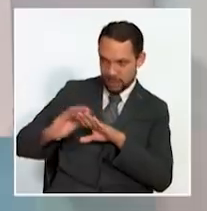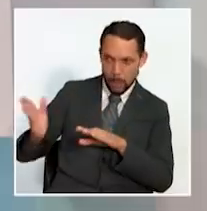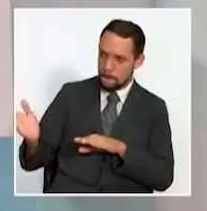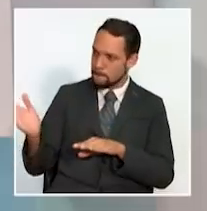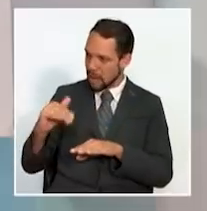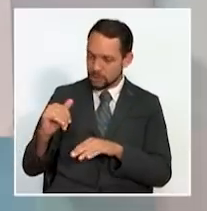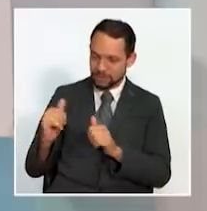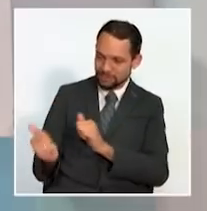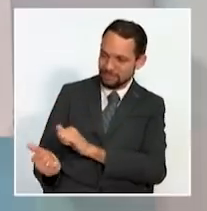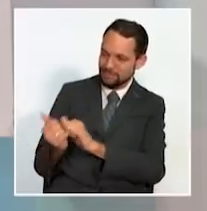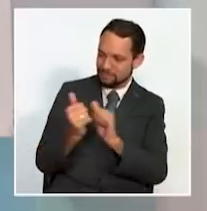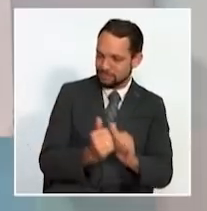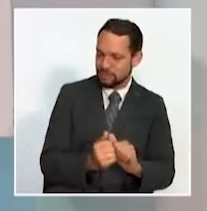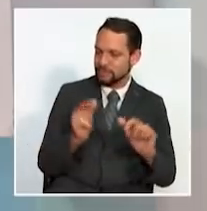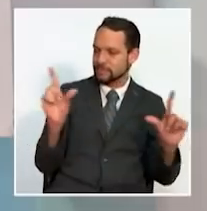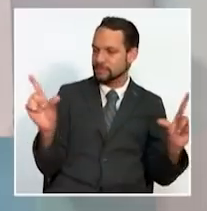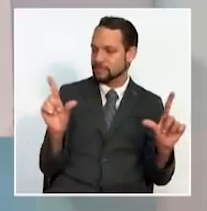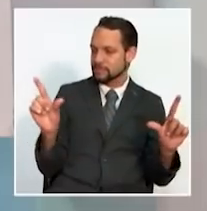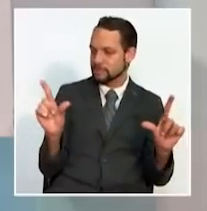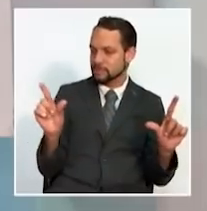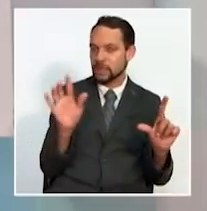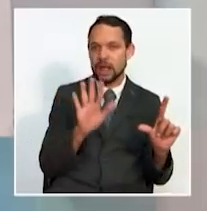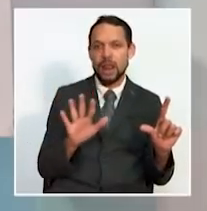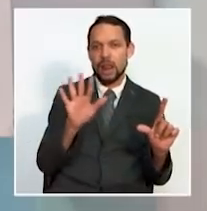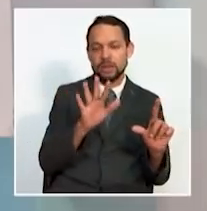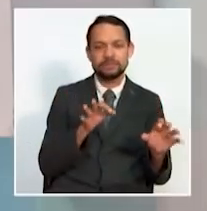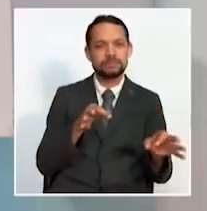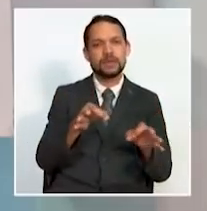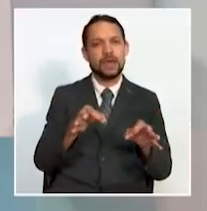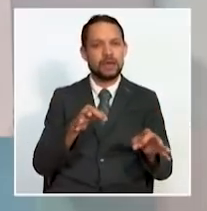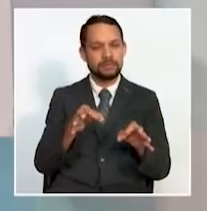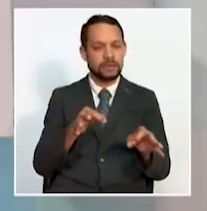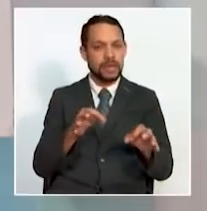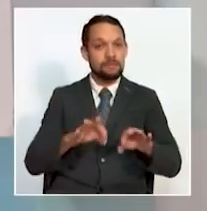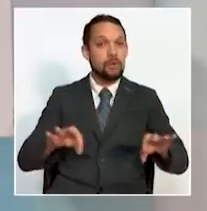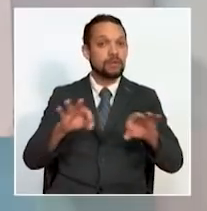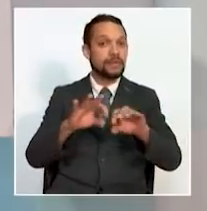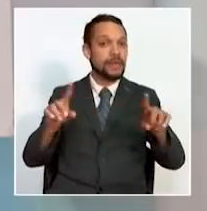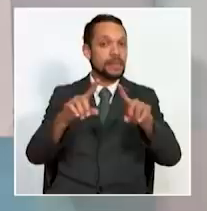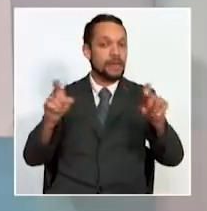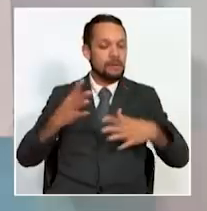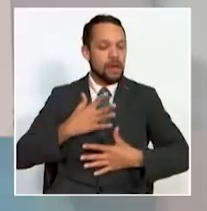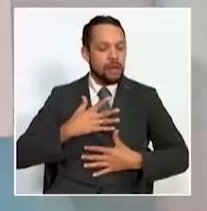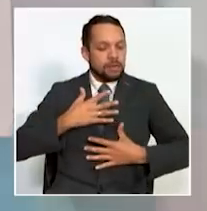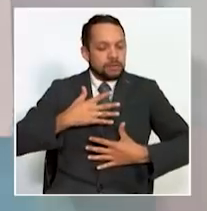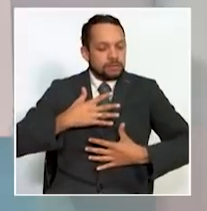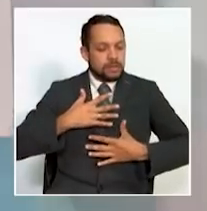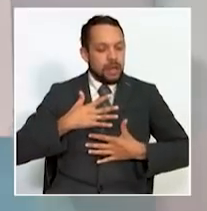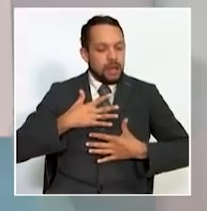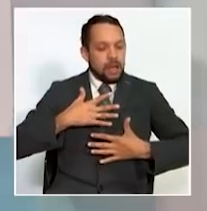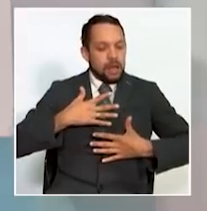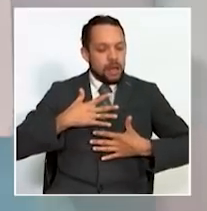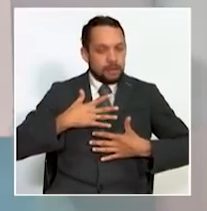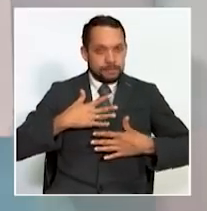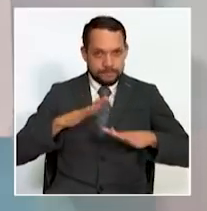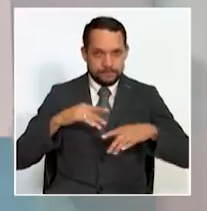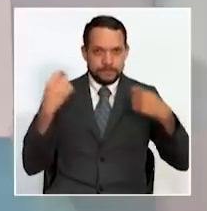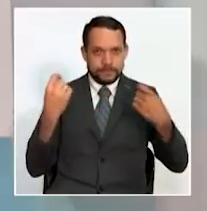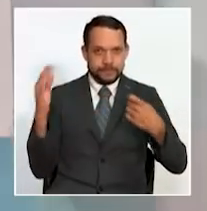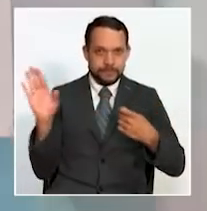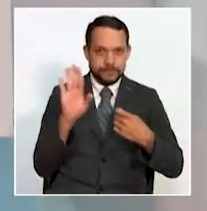porque su especialidad es precisamente esa parte pulmonar, y quiero que estén muy atentos hoy día del asma. Ya